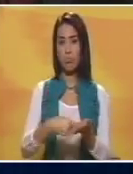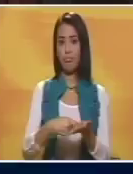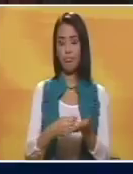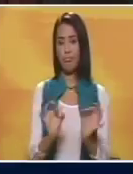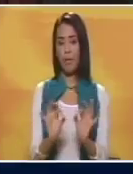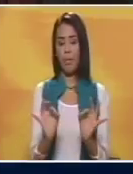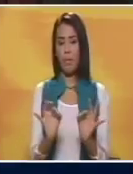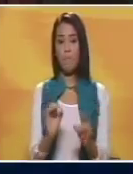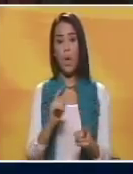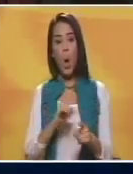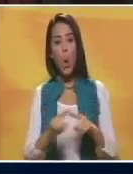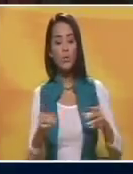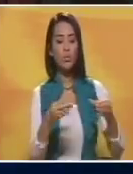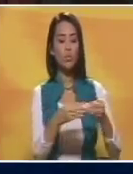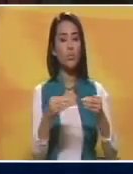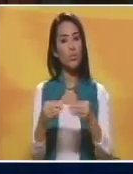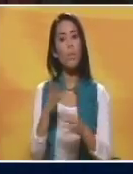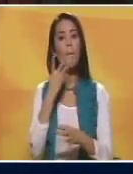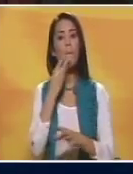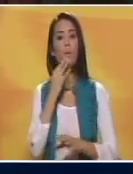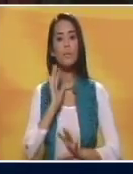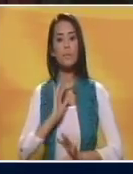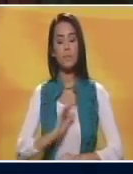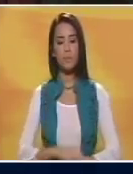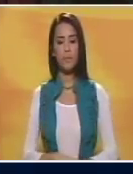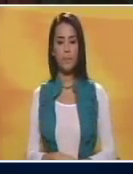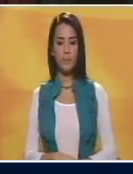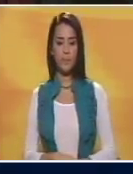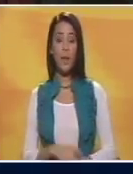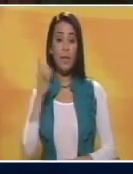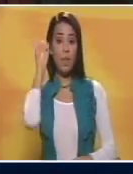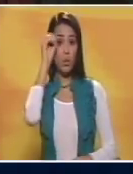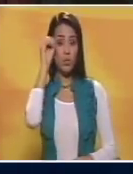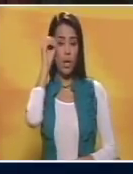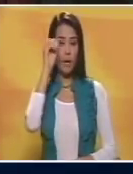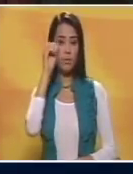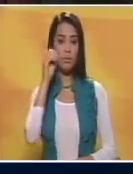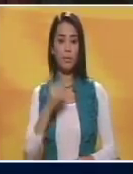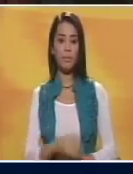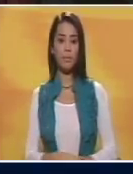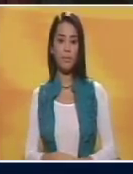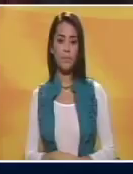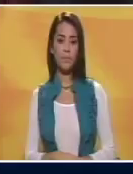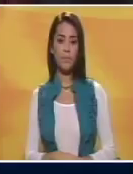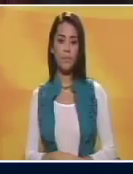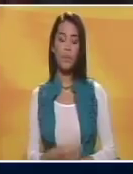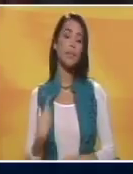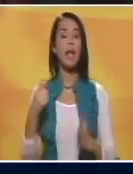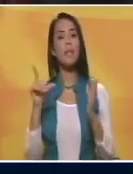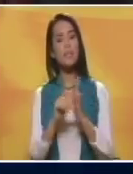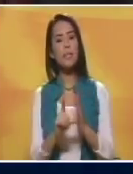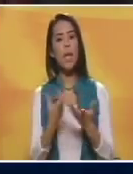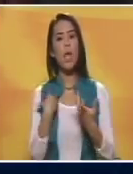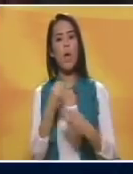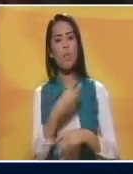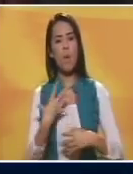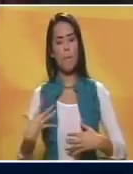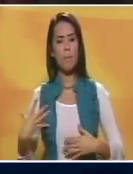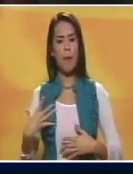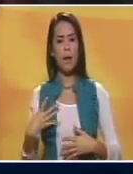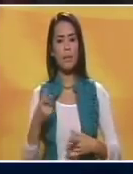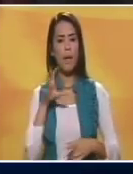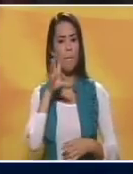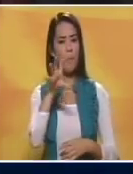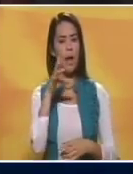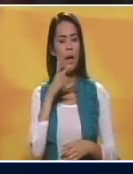otros sectores, por ejemplo, los sectores de docentes de media, diversificada y primaria del